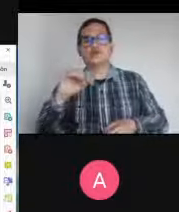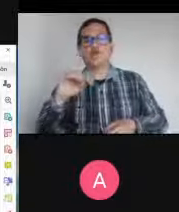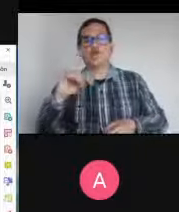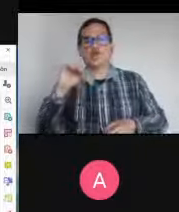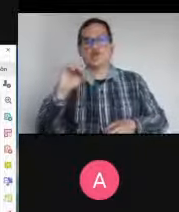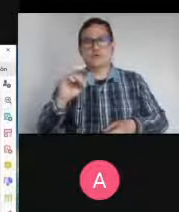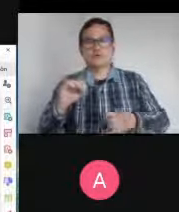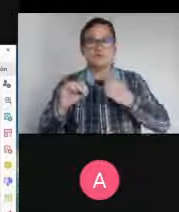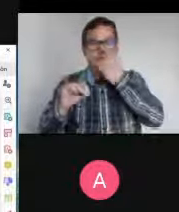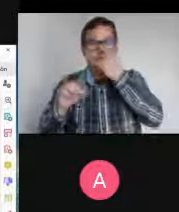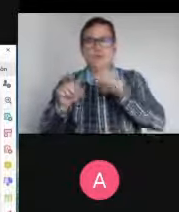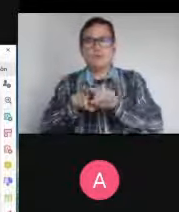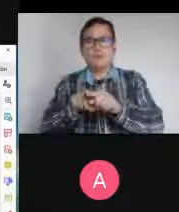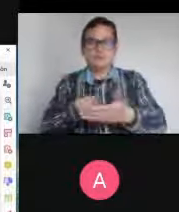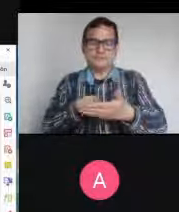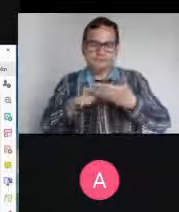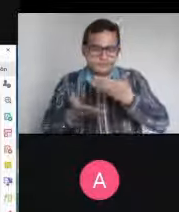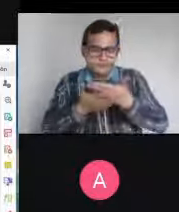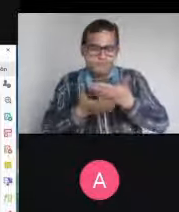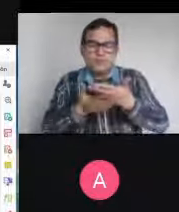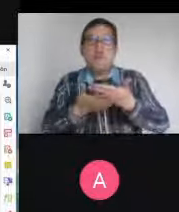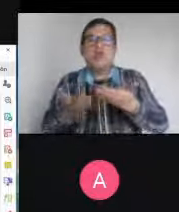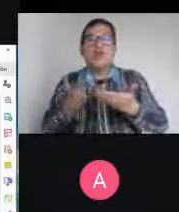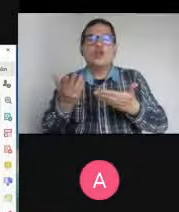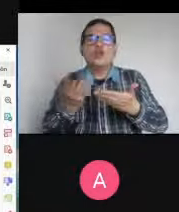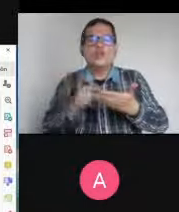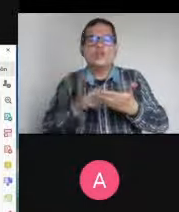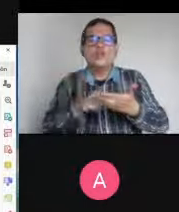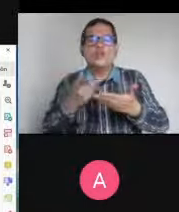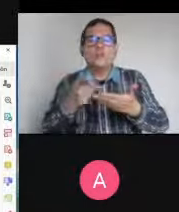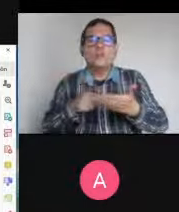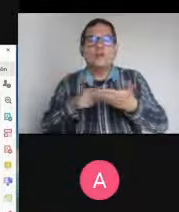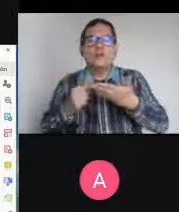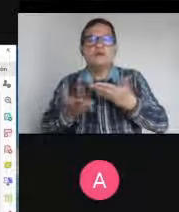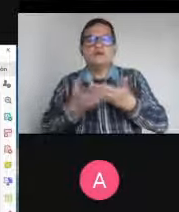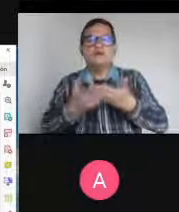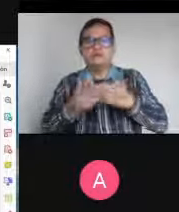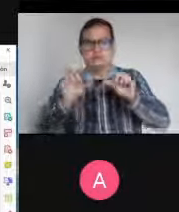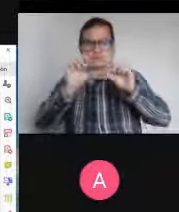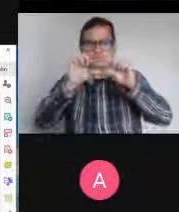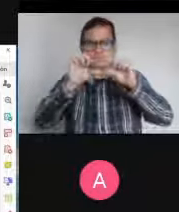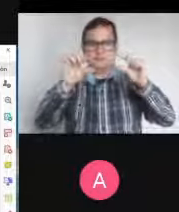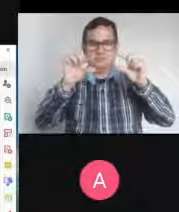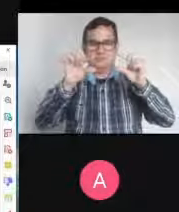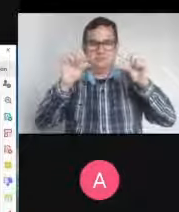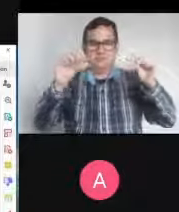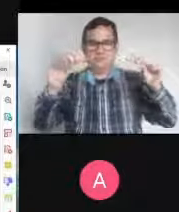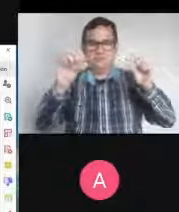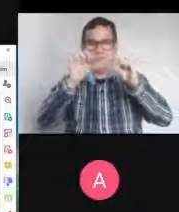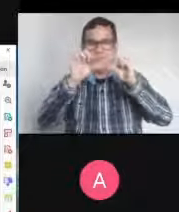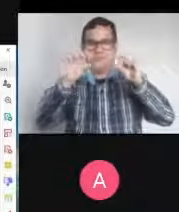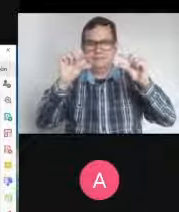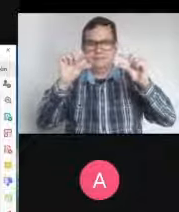Él pues también tiene una indicación para mostrarnos hacia dónde va la flechita. Entonces, en este caso trae una franjita